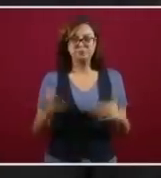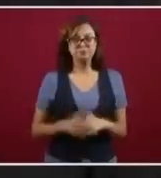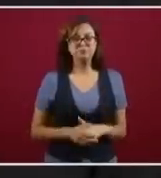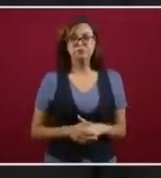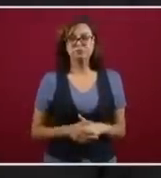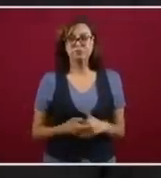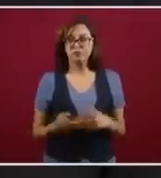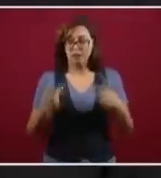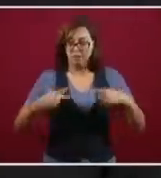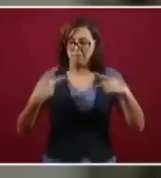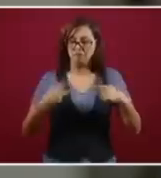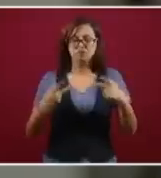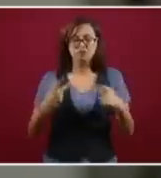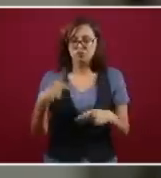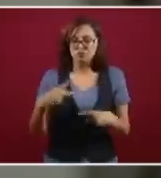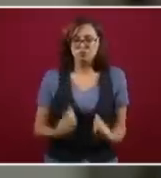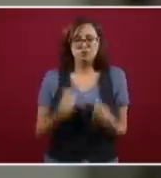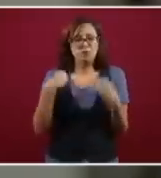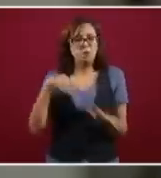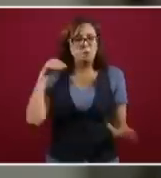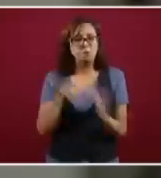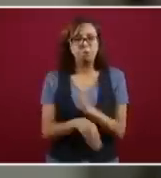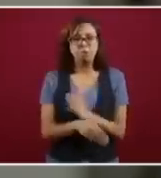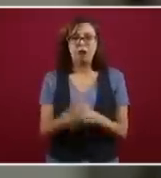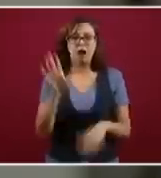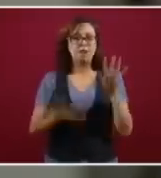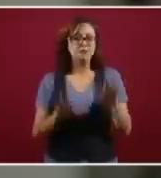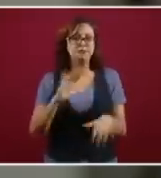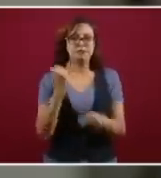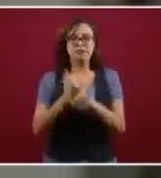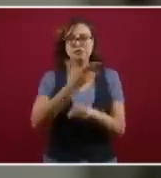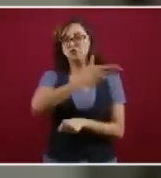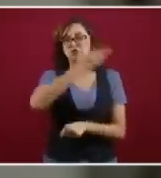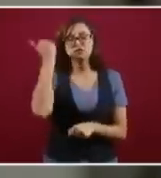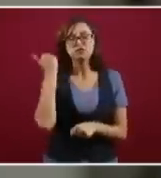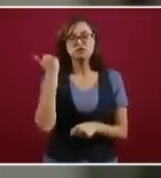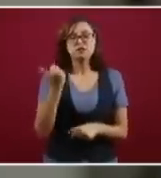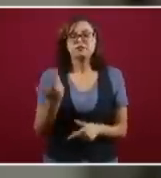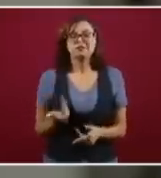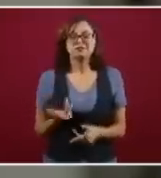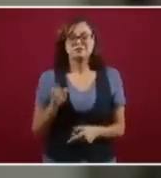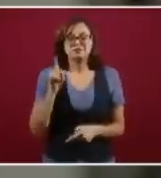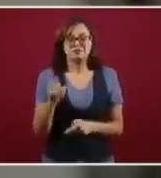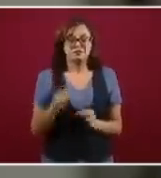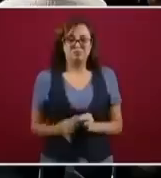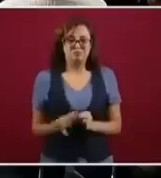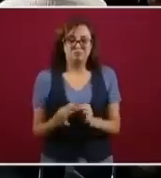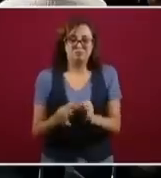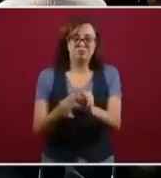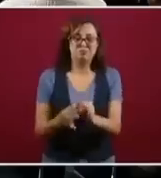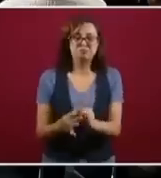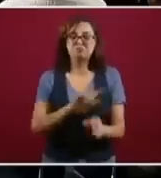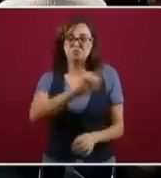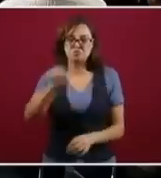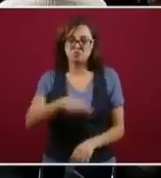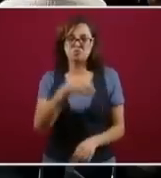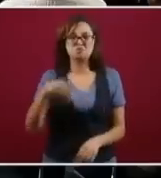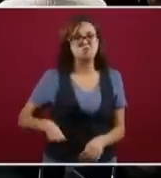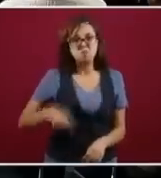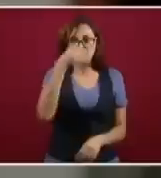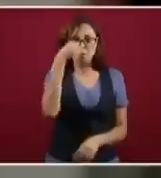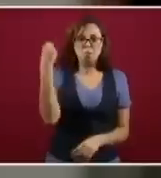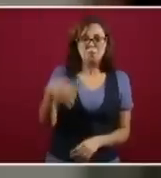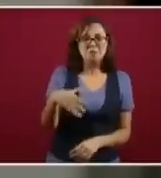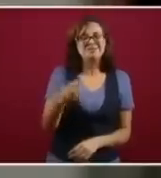termina la vida de una persona que muchas veces es inocente o que por el cumplimiento de su deber se le incrimina. Entonces, es